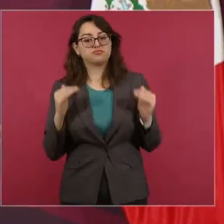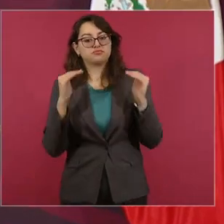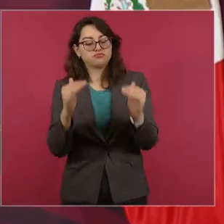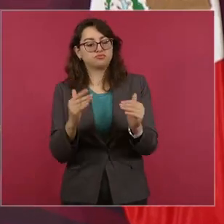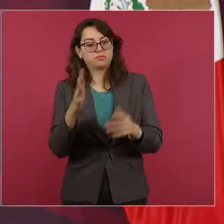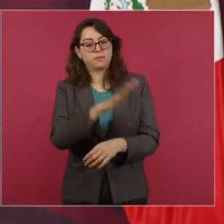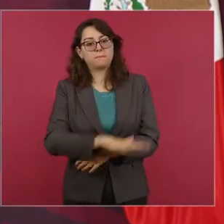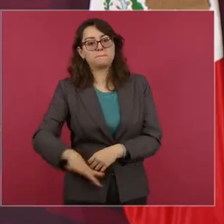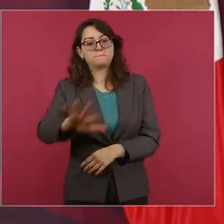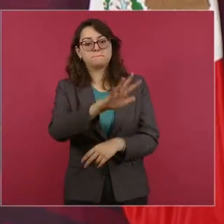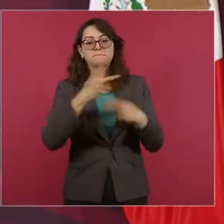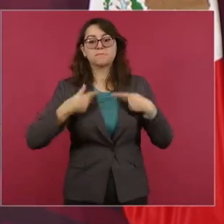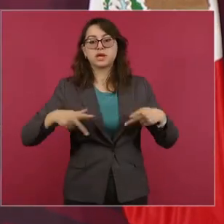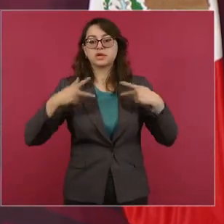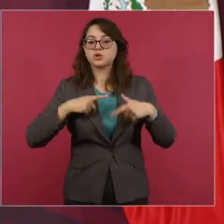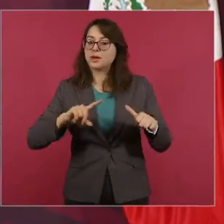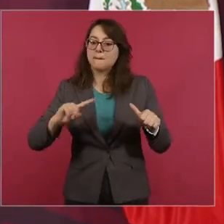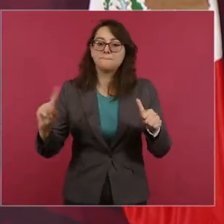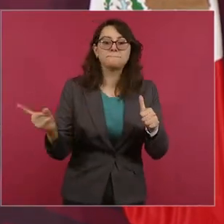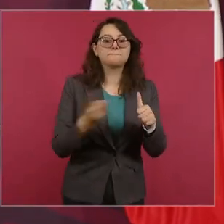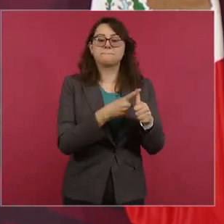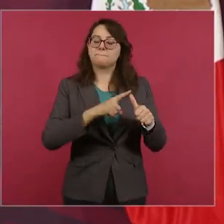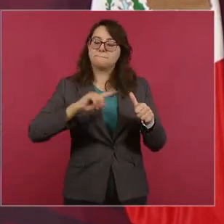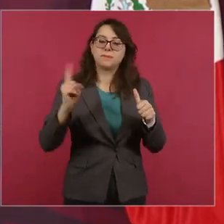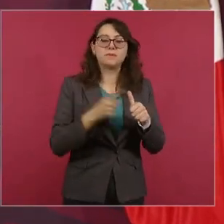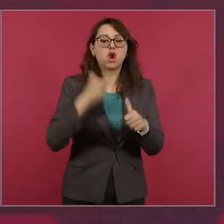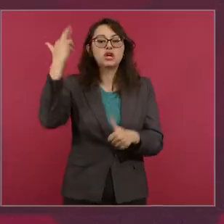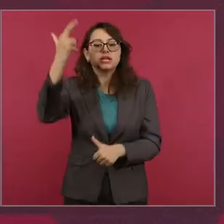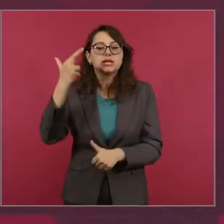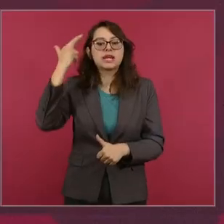el y siempre el pueblo.